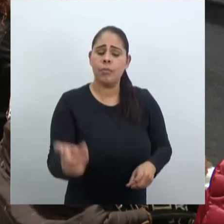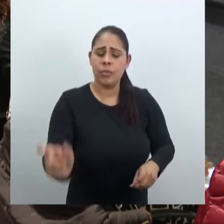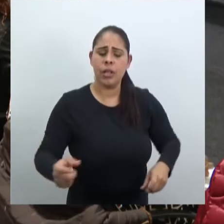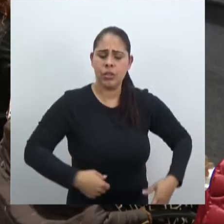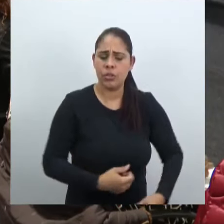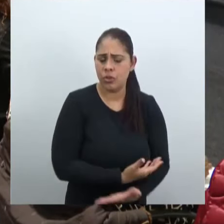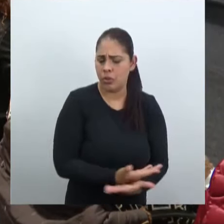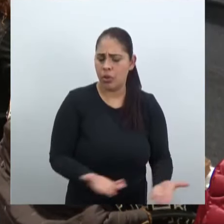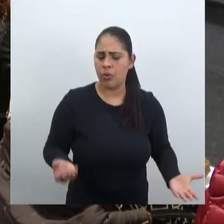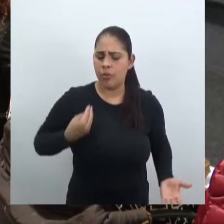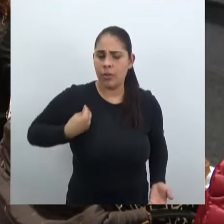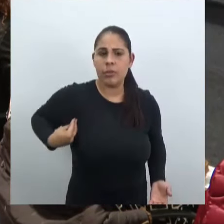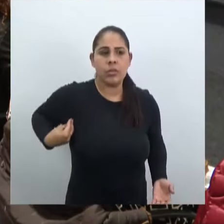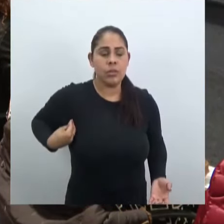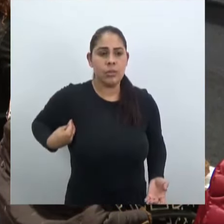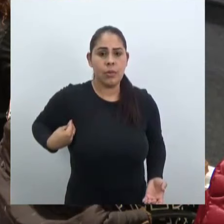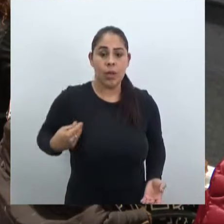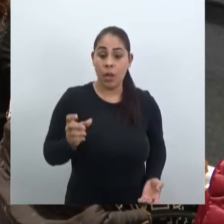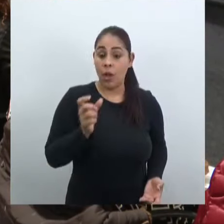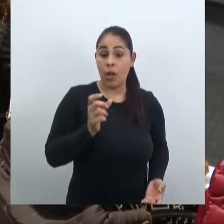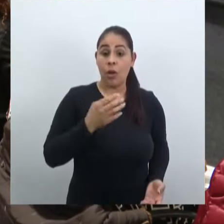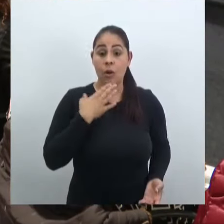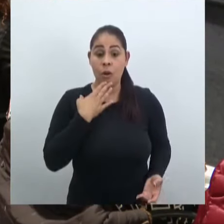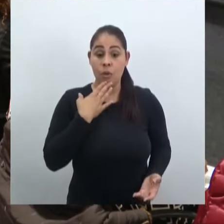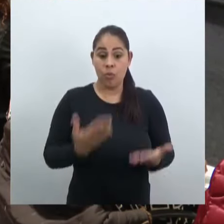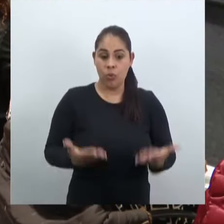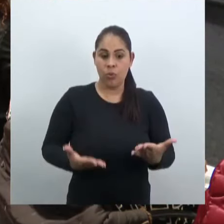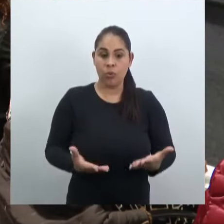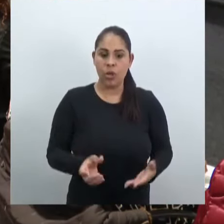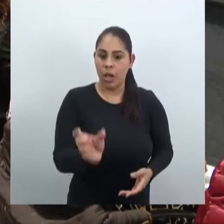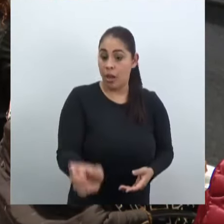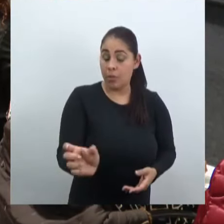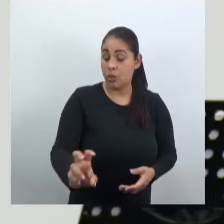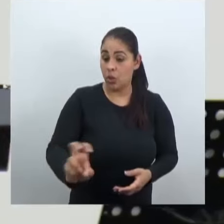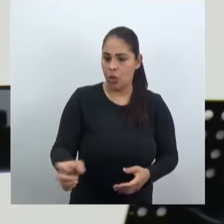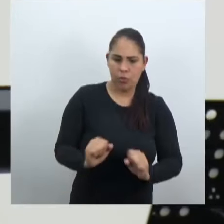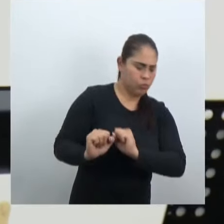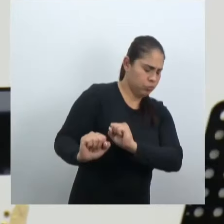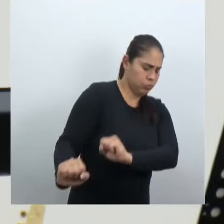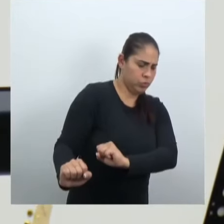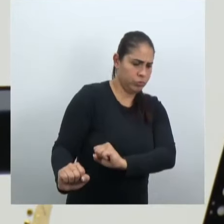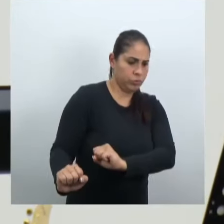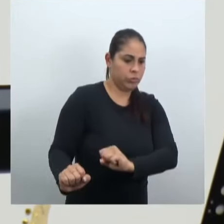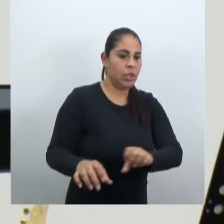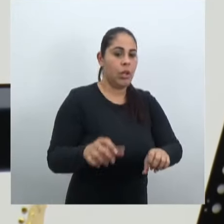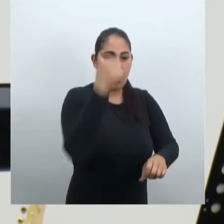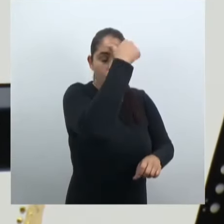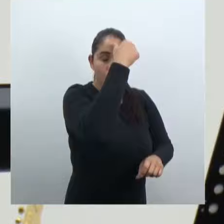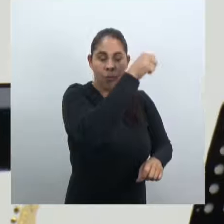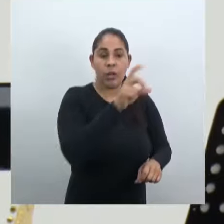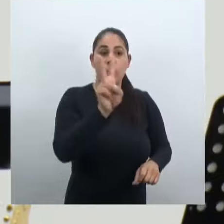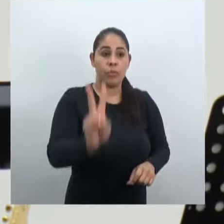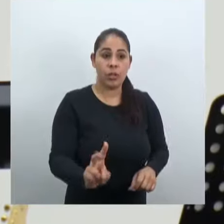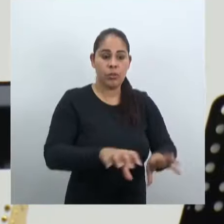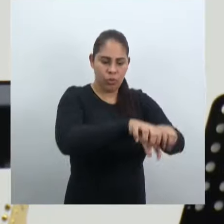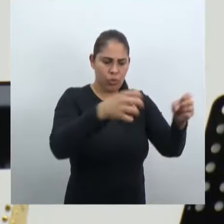y menospreciaban a los otros, dijo también esta parábola: dos hombres subieron al templo a orar, el uno